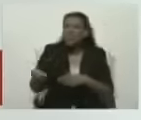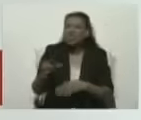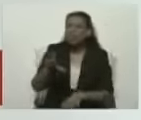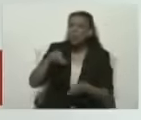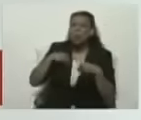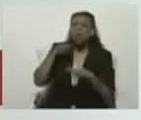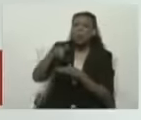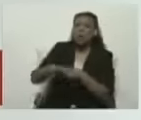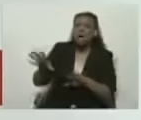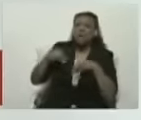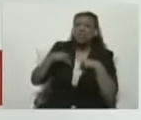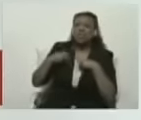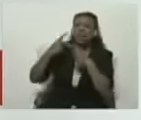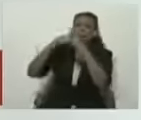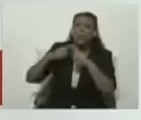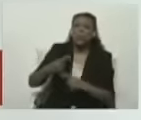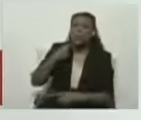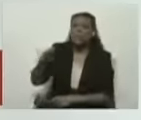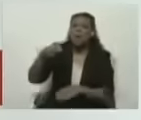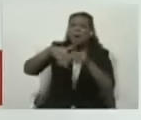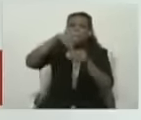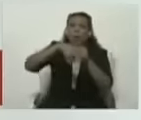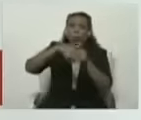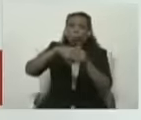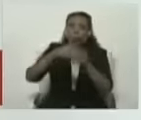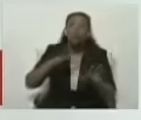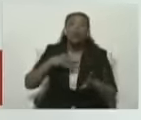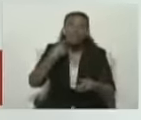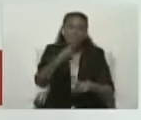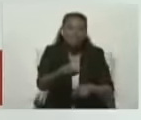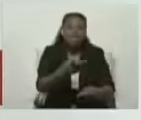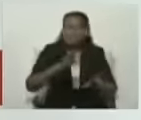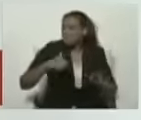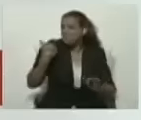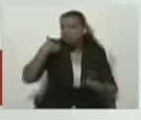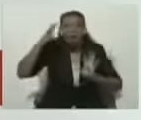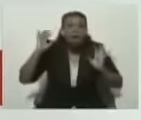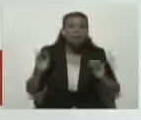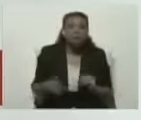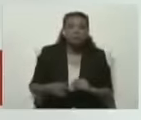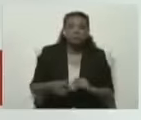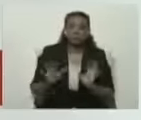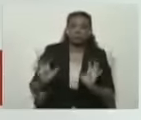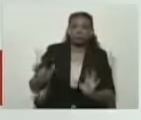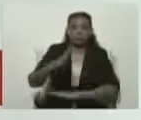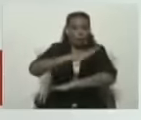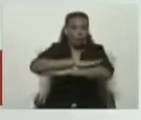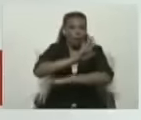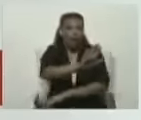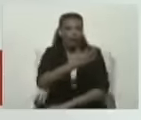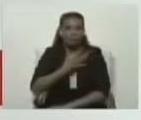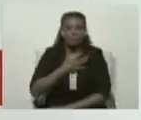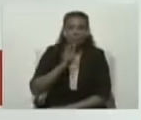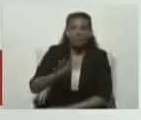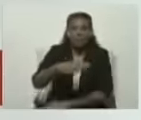yo no voy a reconocer lo que digan los votos, yo voy a reconocer lo que a mí me dé la gana? Típico, típico de ellos. Cuando